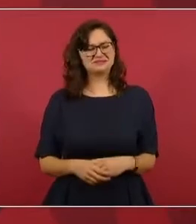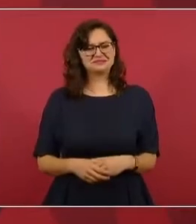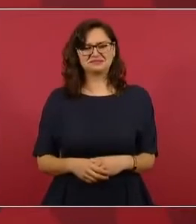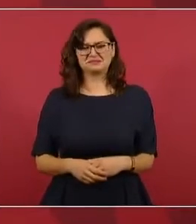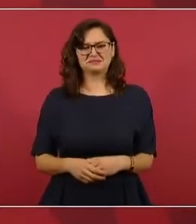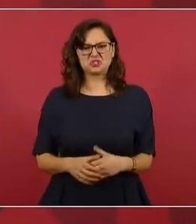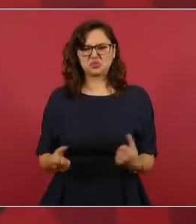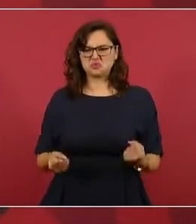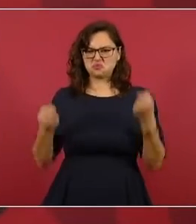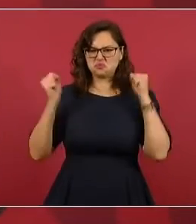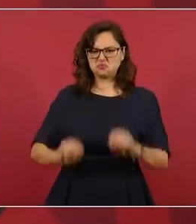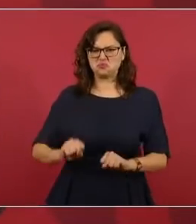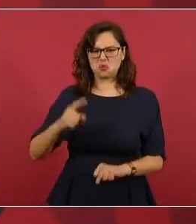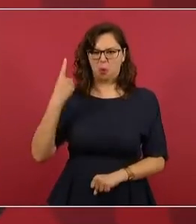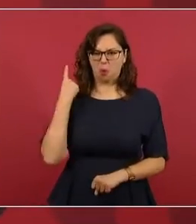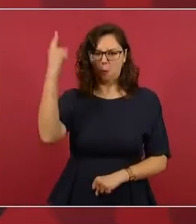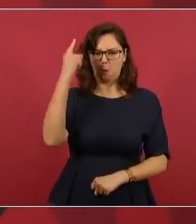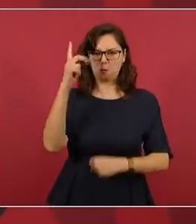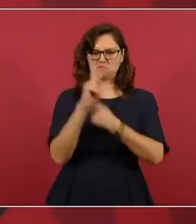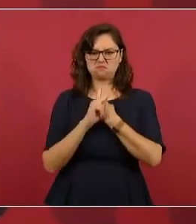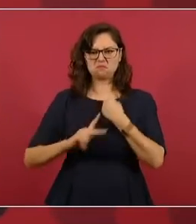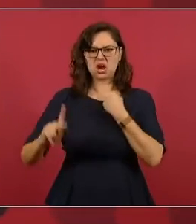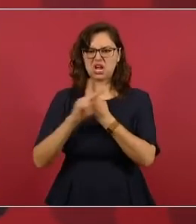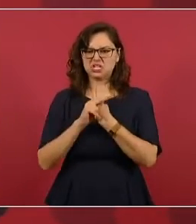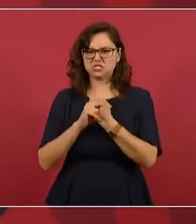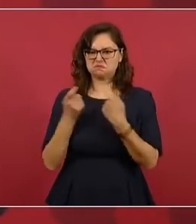imponernos la hegemonía,